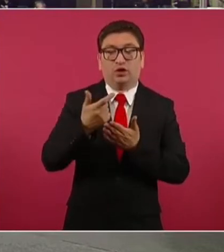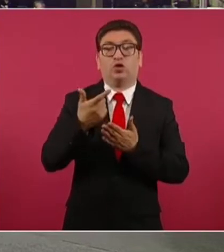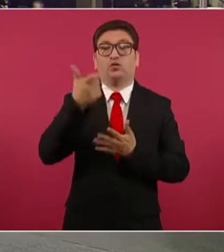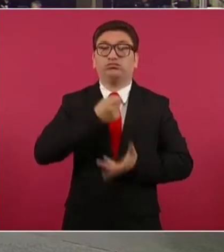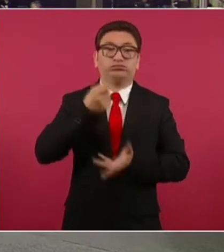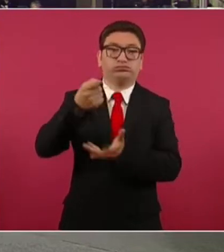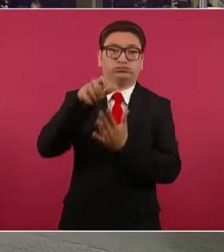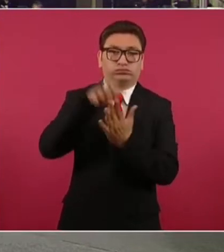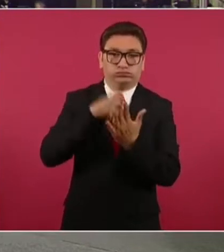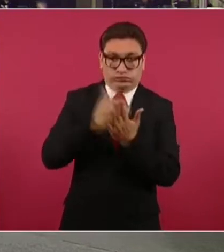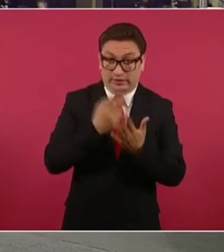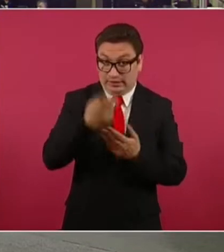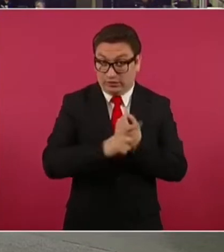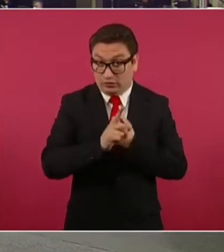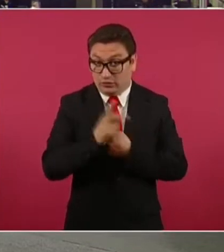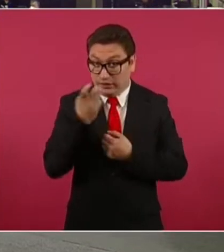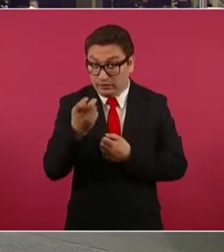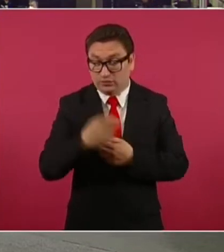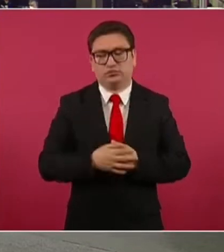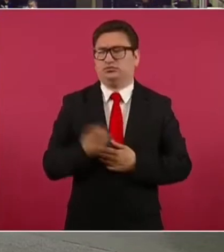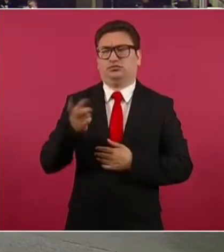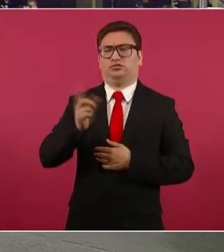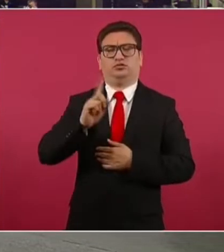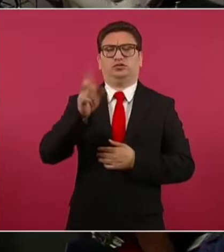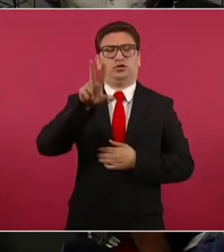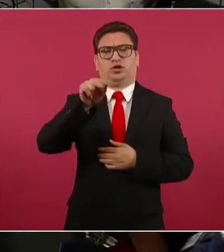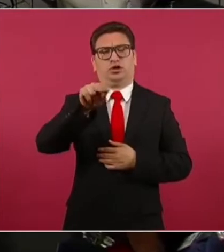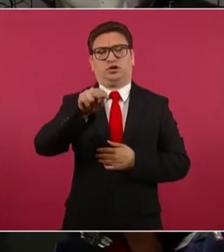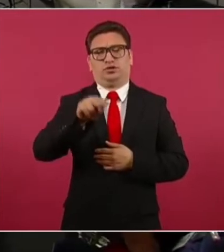presupuestal como los principales? No es eso.